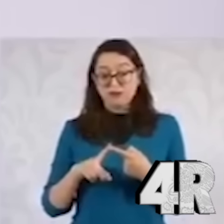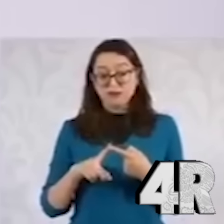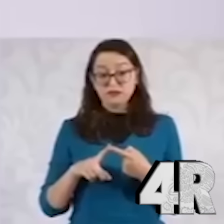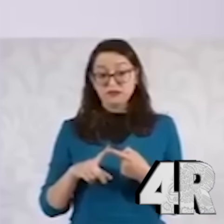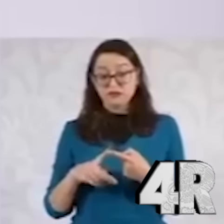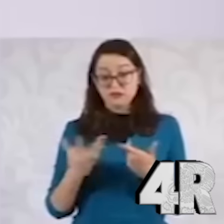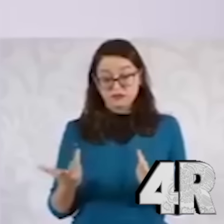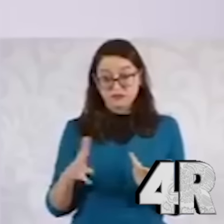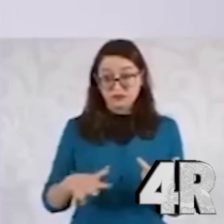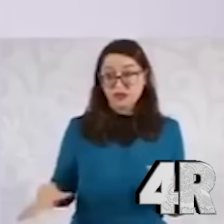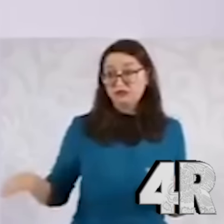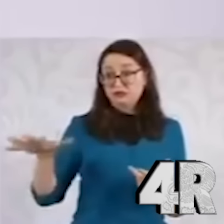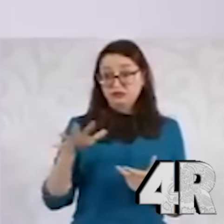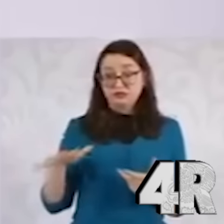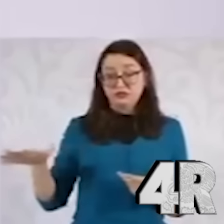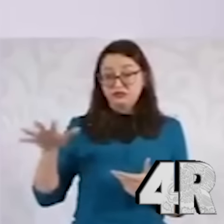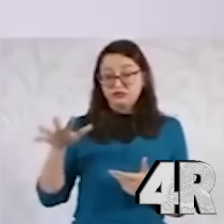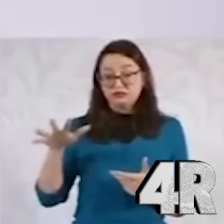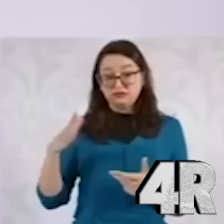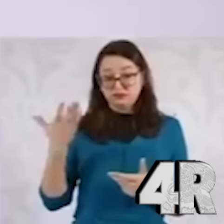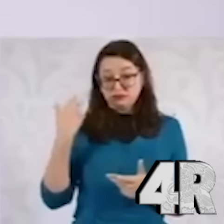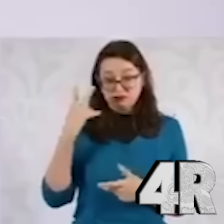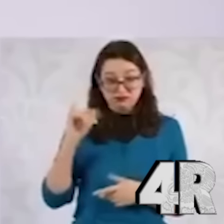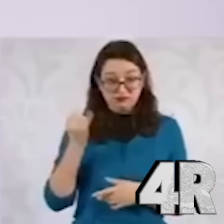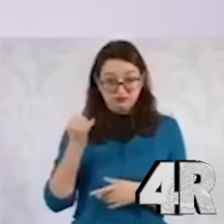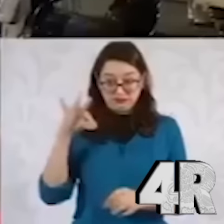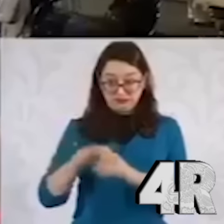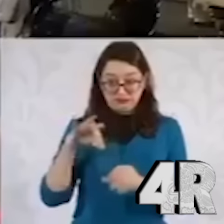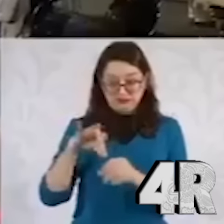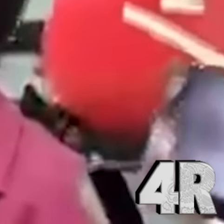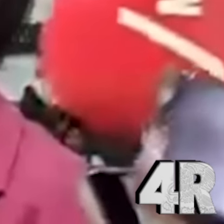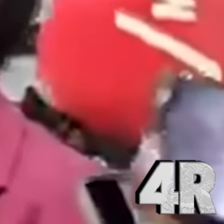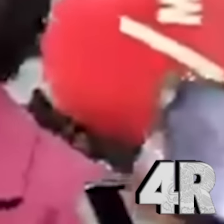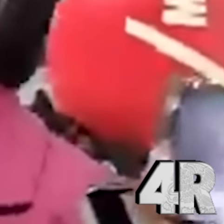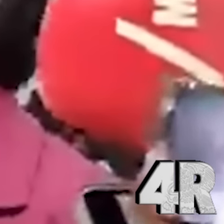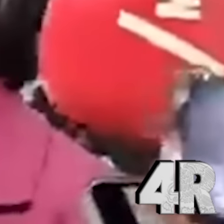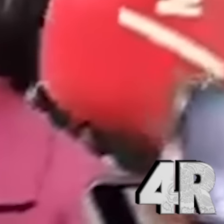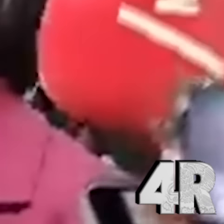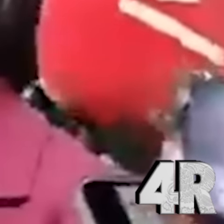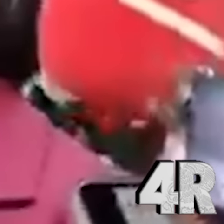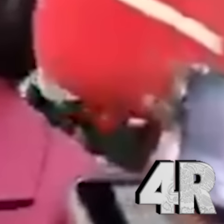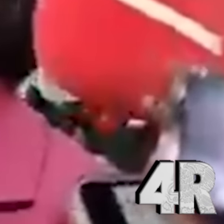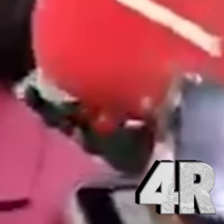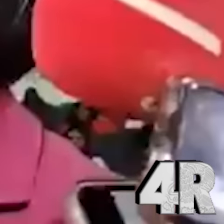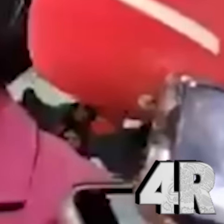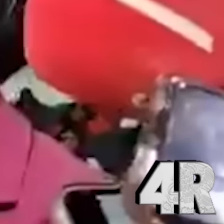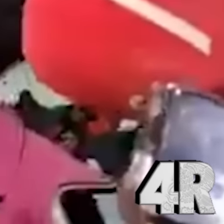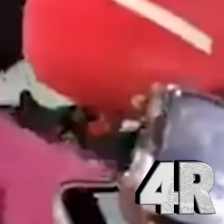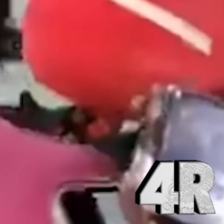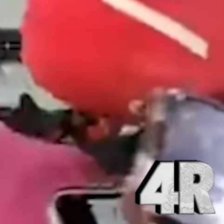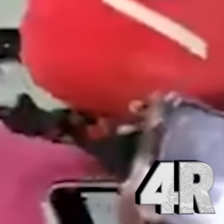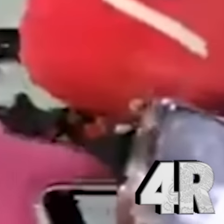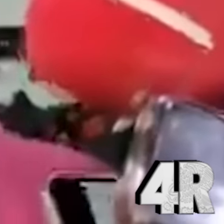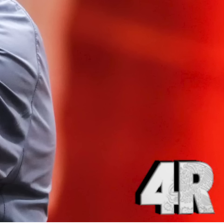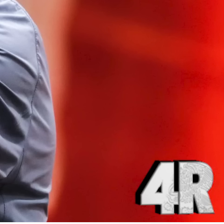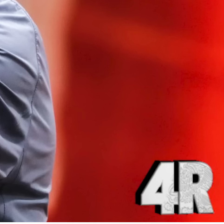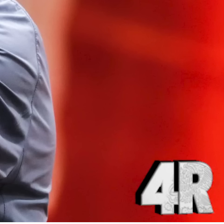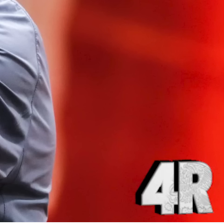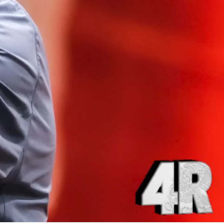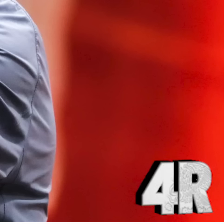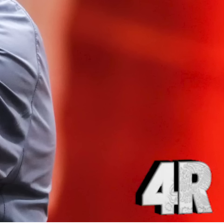se tenía la sospecha de que la lideresa porril de Norma Piña no estaba sola, pues reveló que el mismo Claudio X. González y la Marea